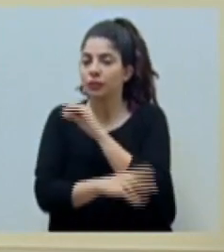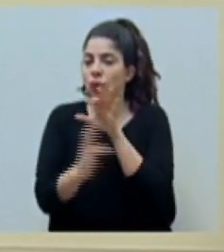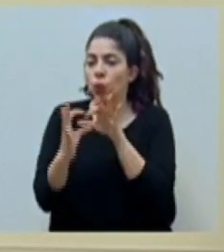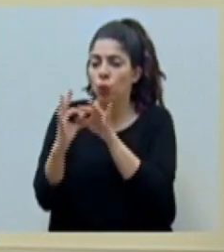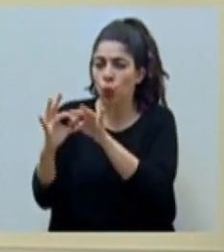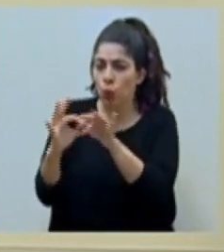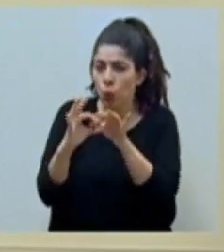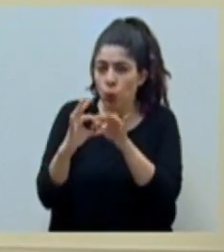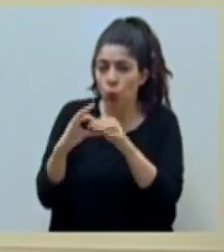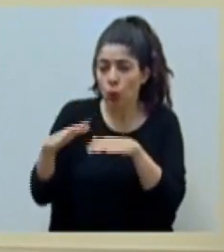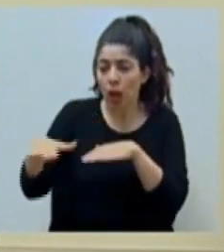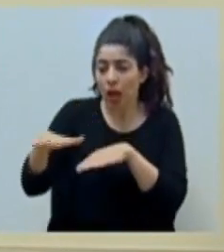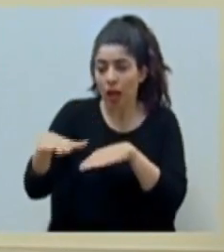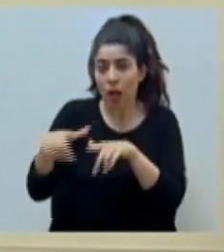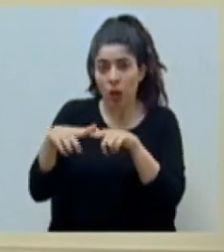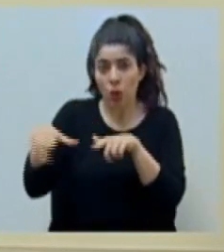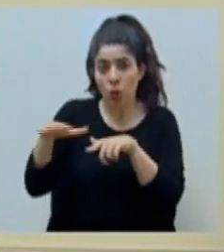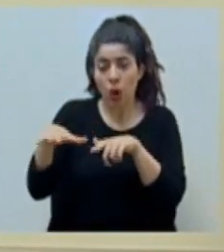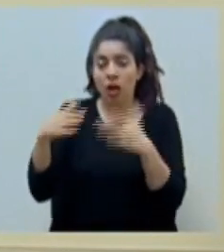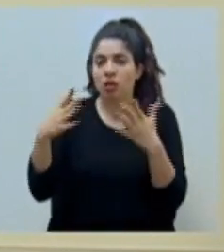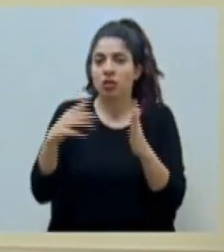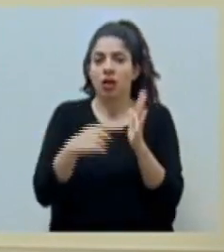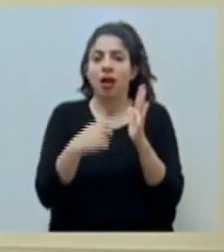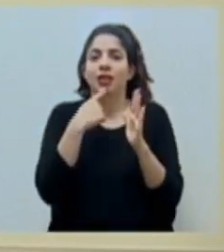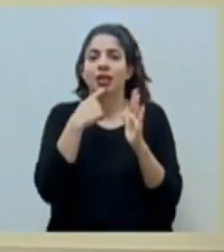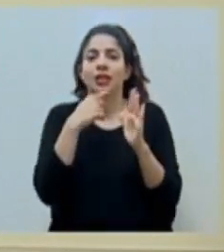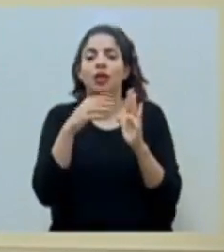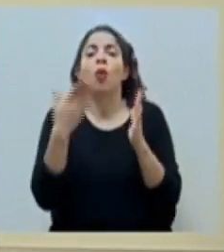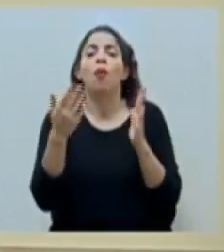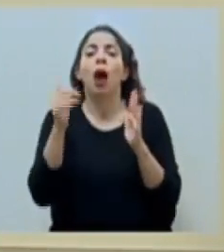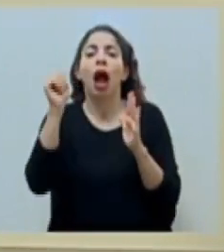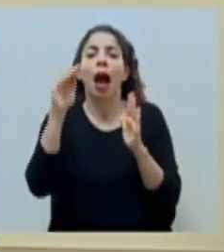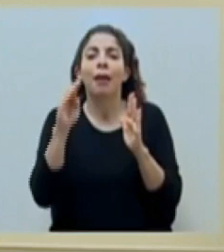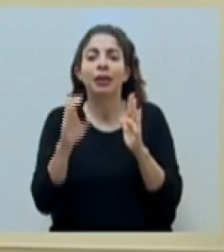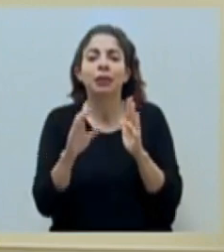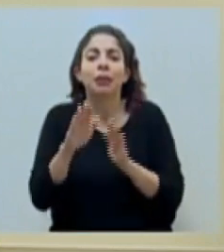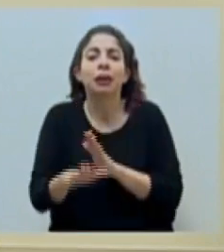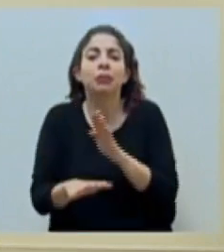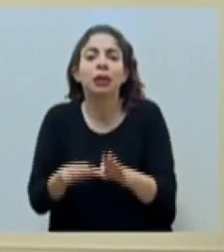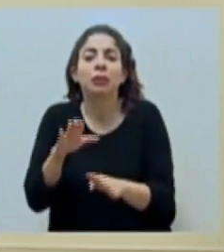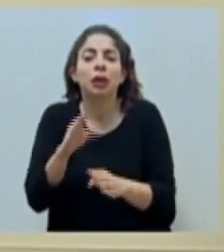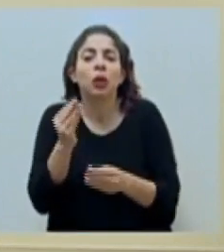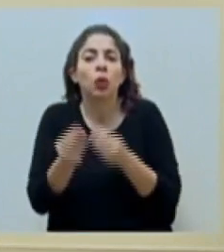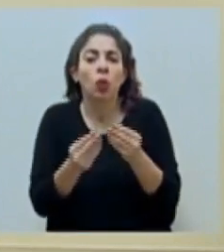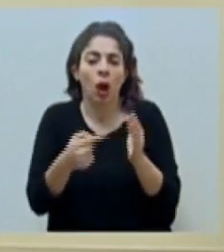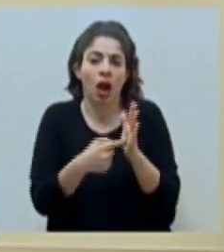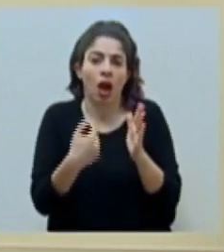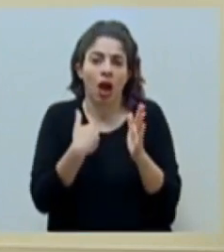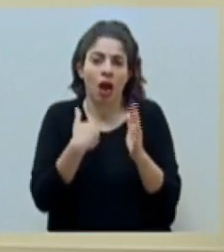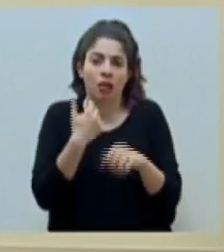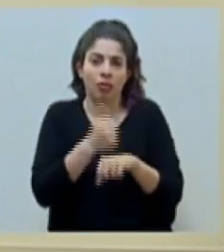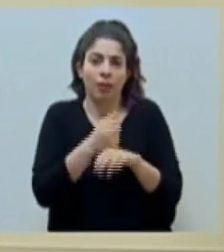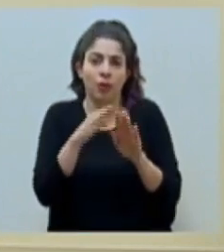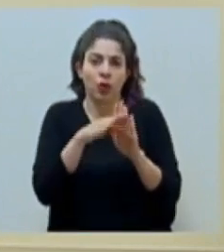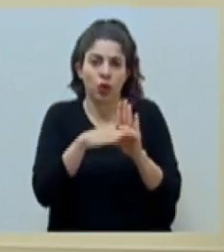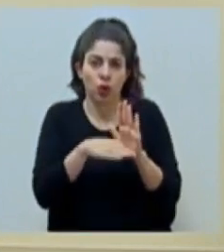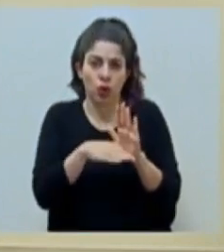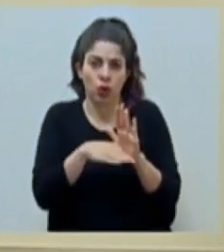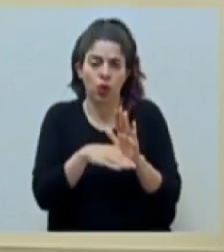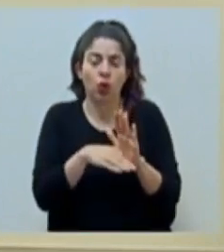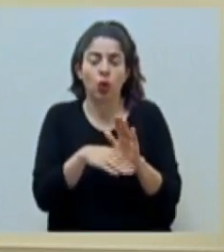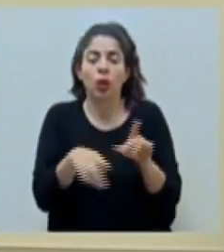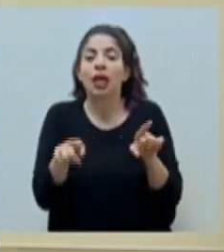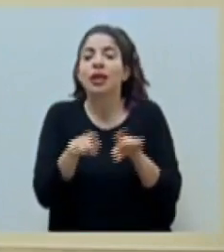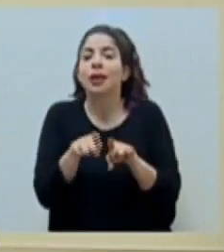las instancias locales. Está establecido en el protocolo cuál es el ABC que tenemos que nosotros recurrir o